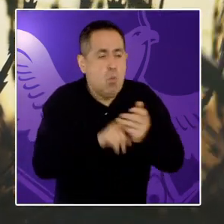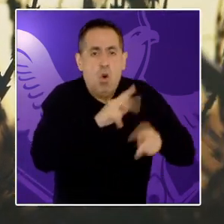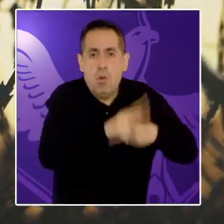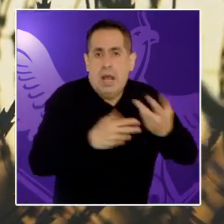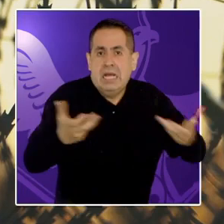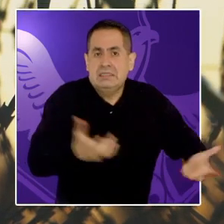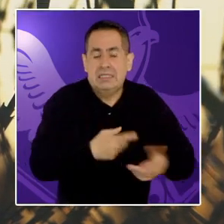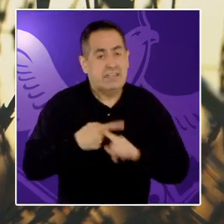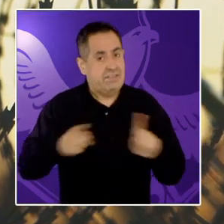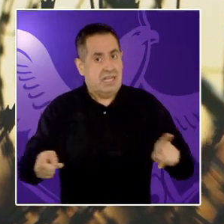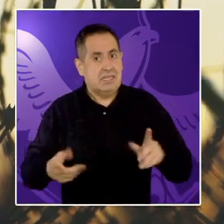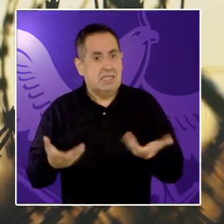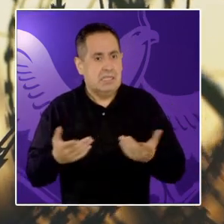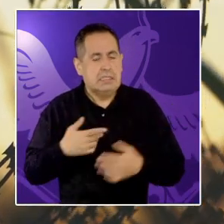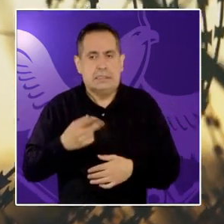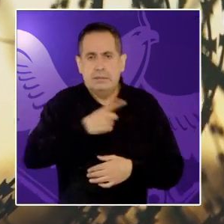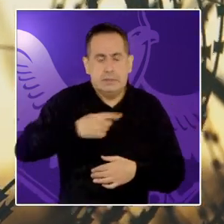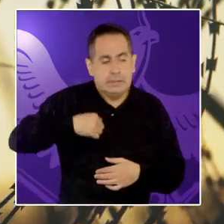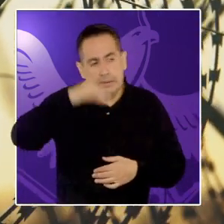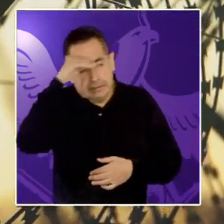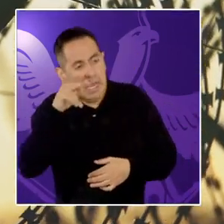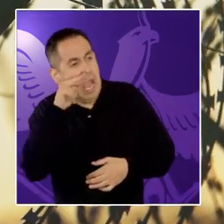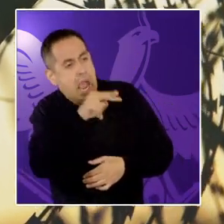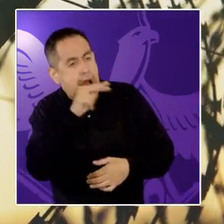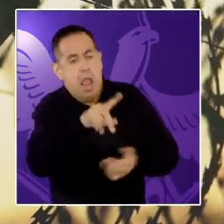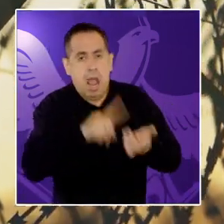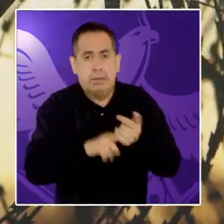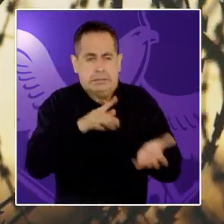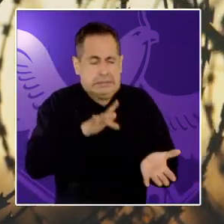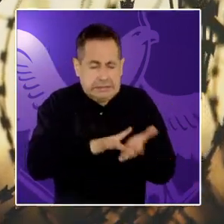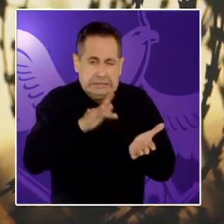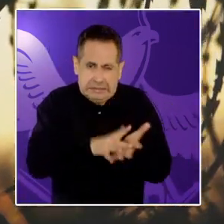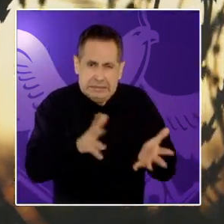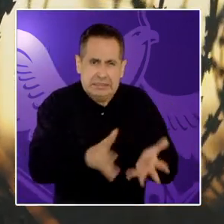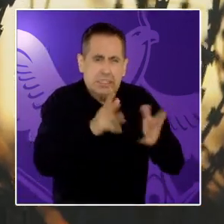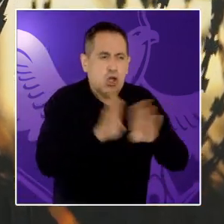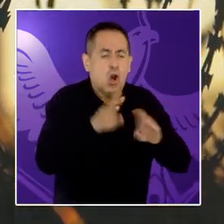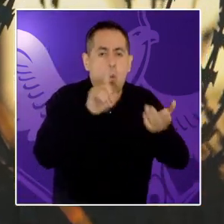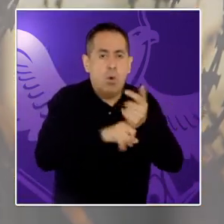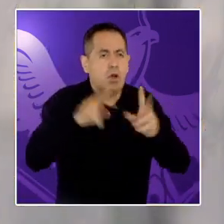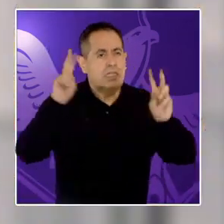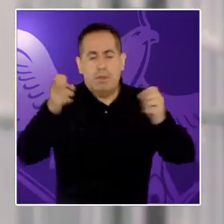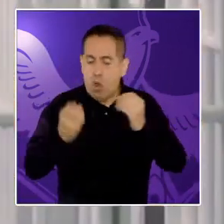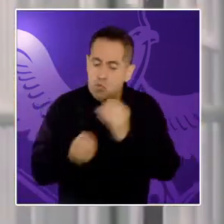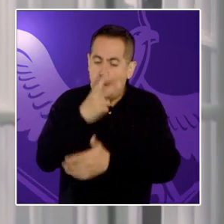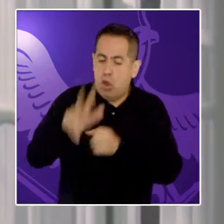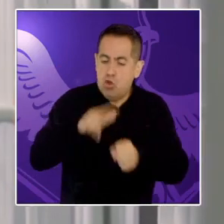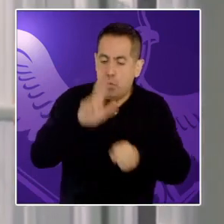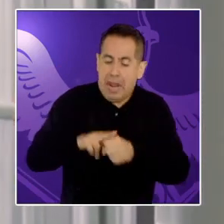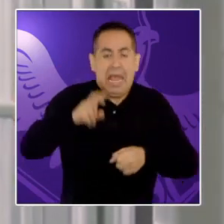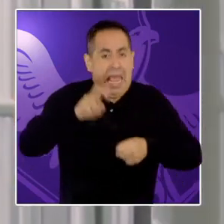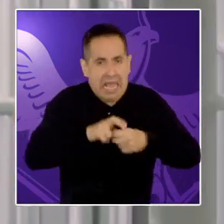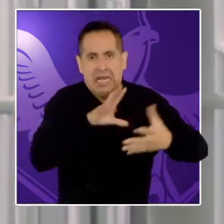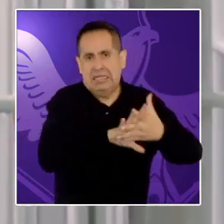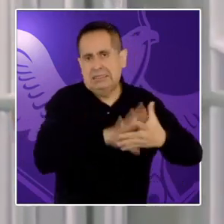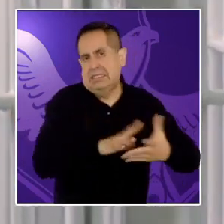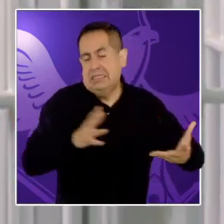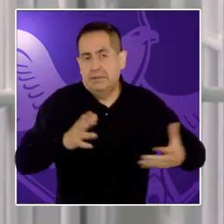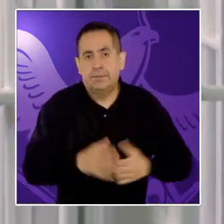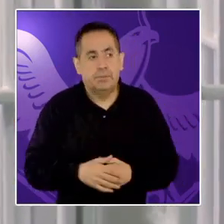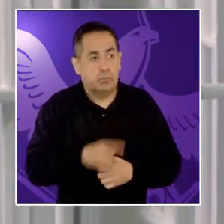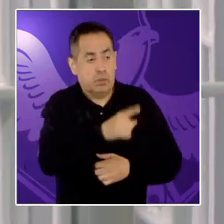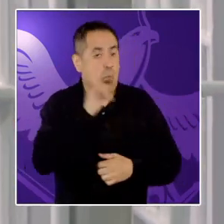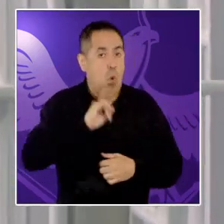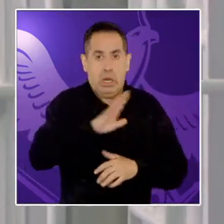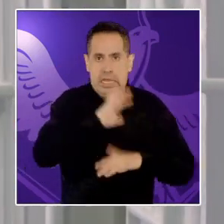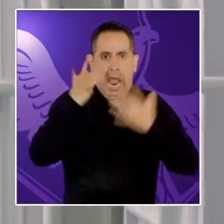en la cárcel y yo me pregunto, ¿cuál será esa nueva normalidad? Mantengamos nuestros ojos abiertos y veamos y si podemos empujar también este